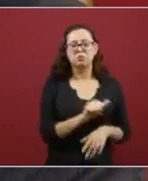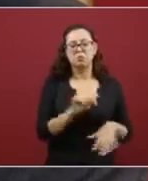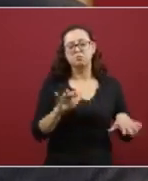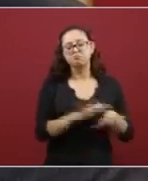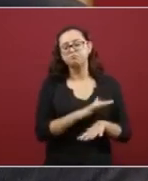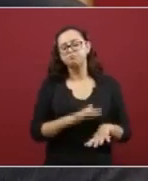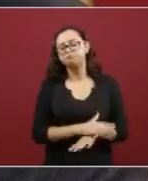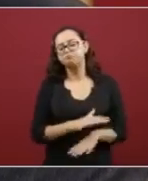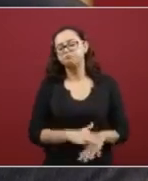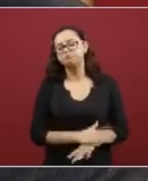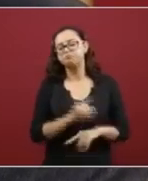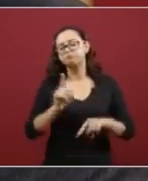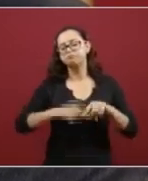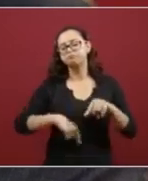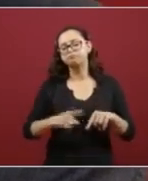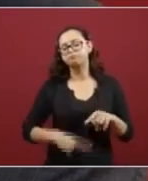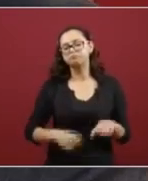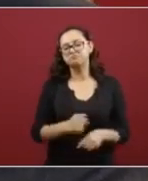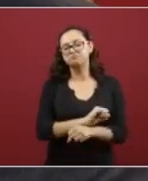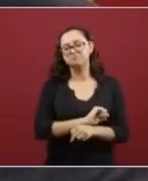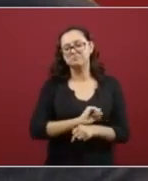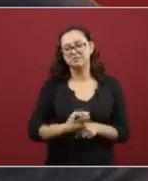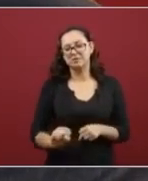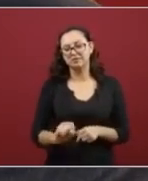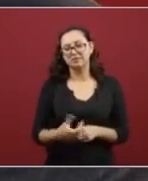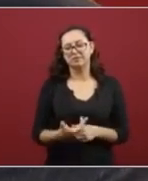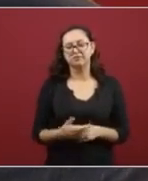exprofeso, y